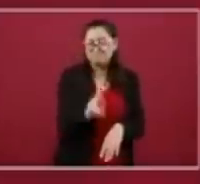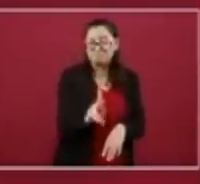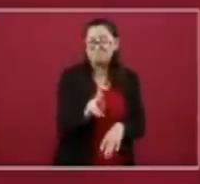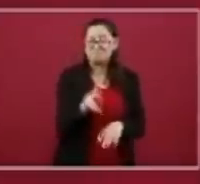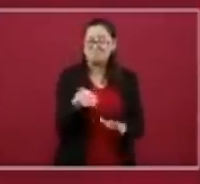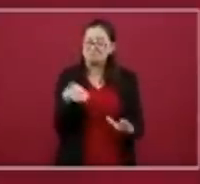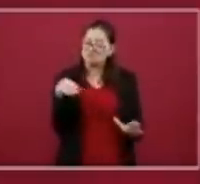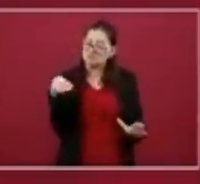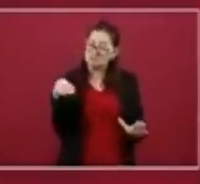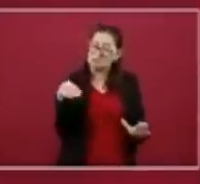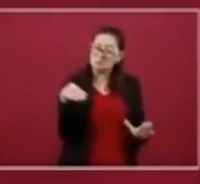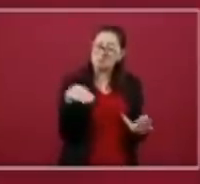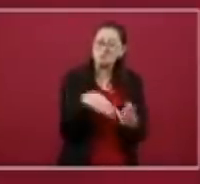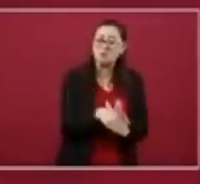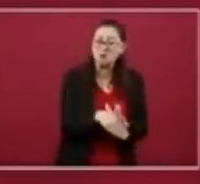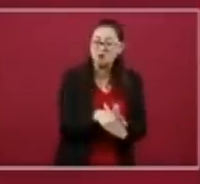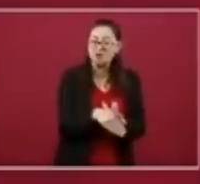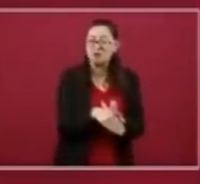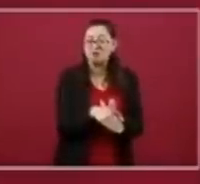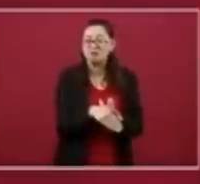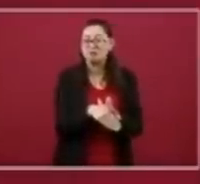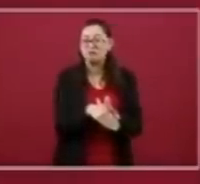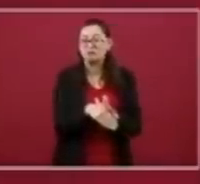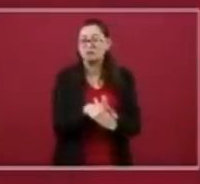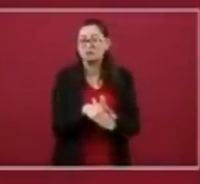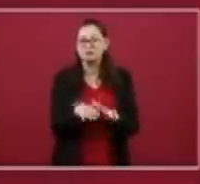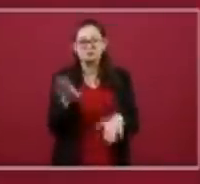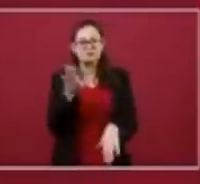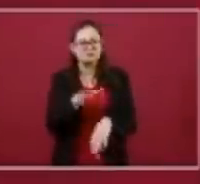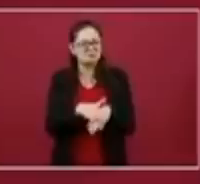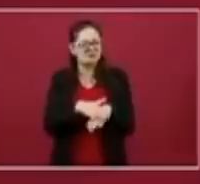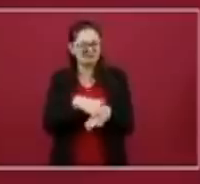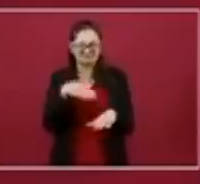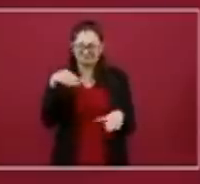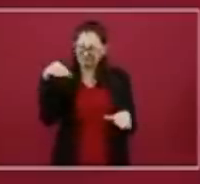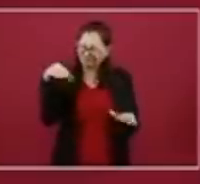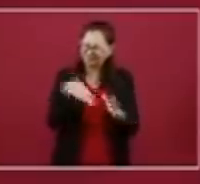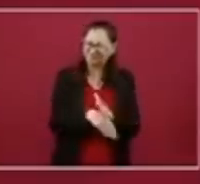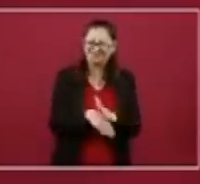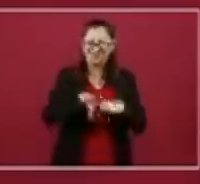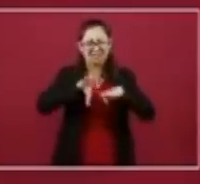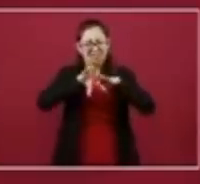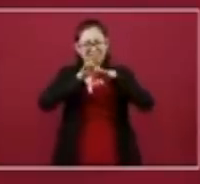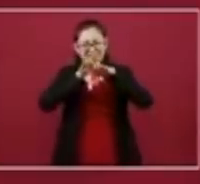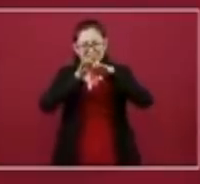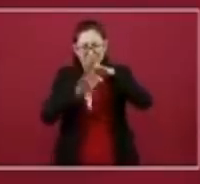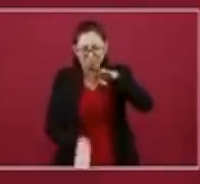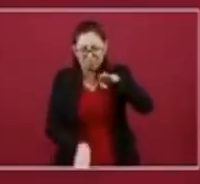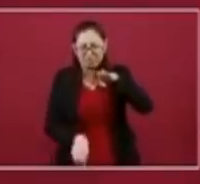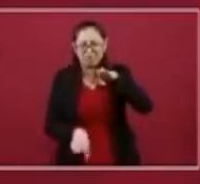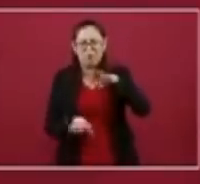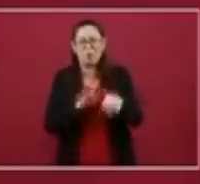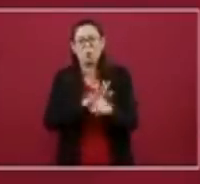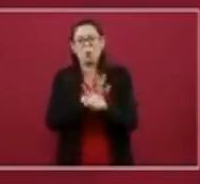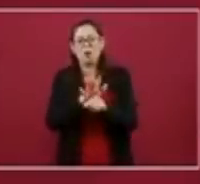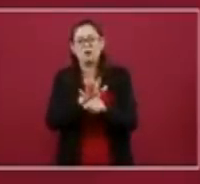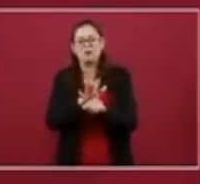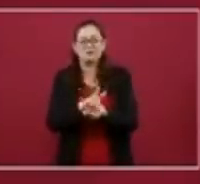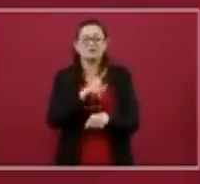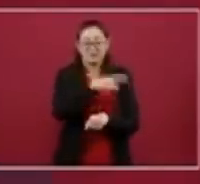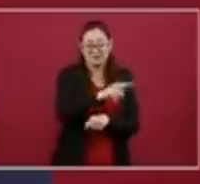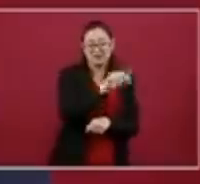crecen las diferencias, se ahondan las diferencias, es en el sexenio de